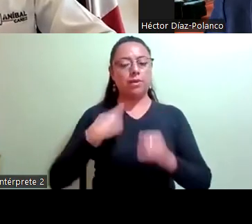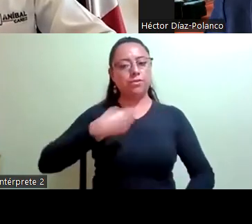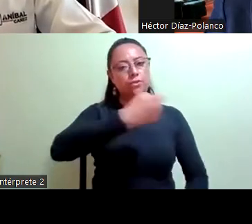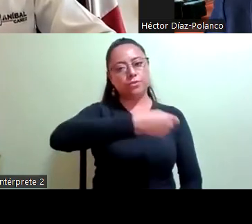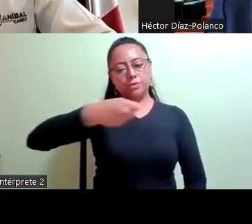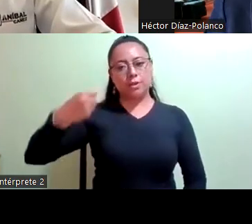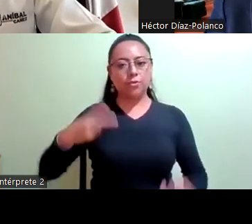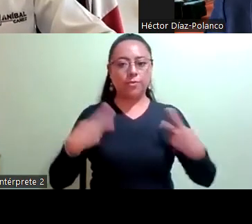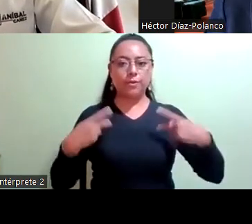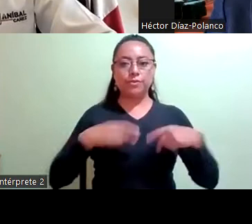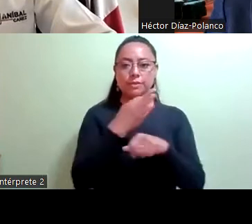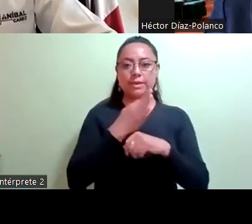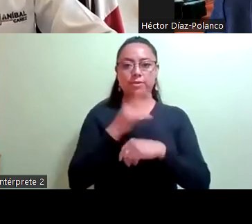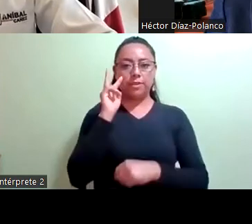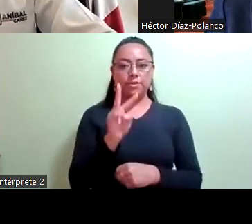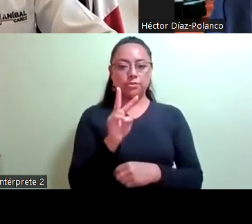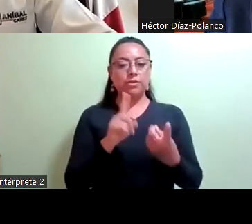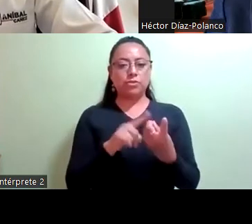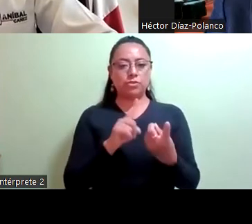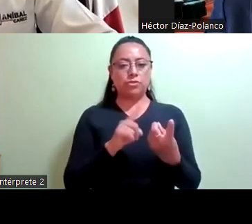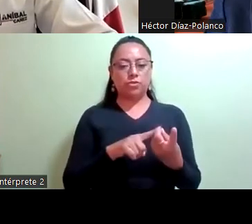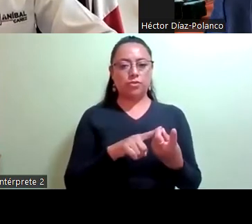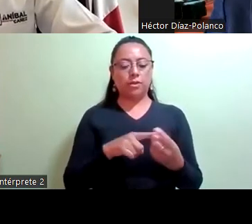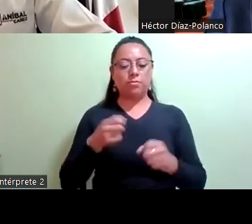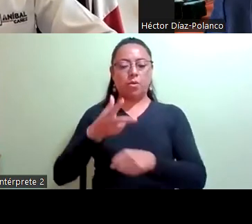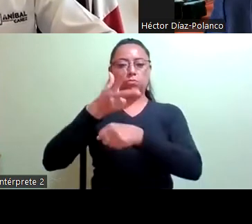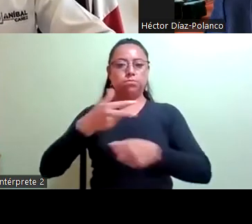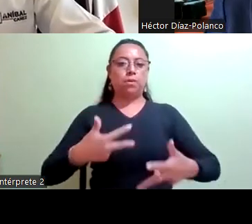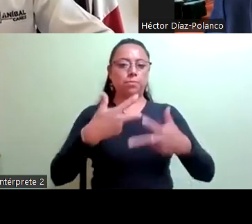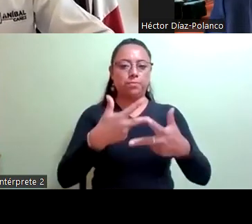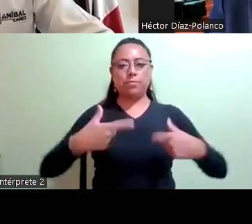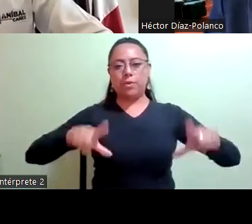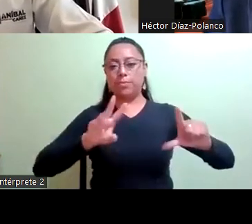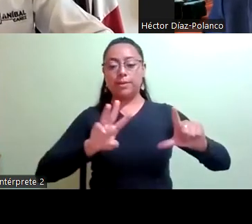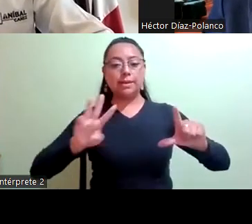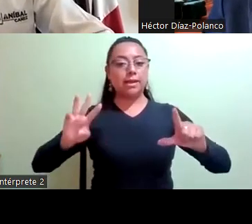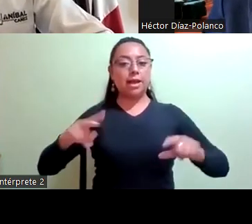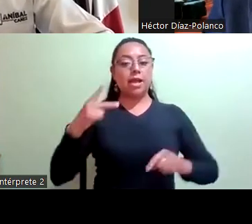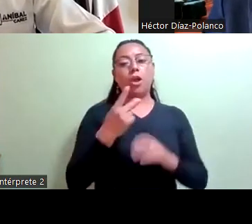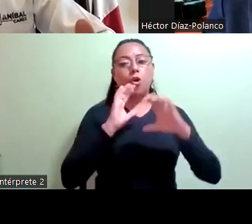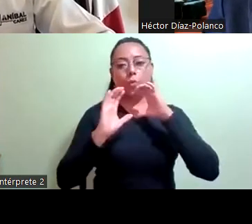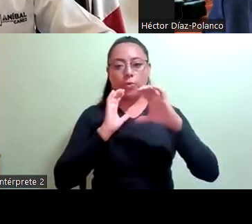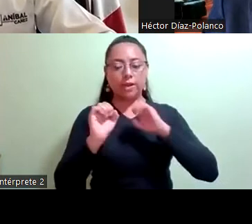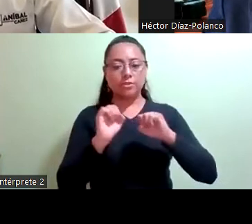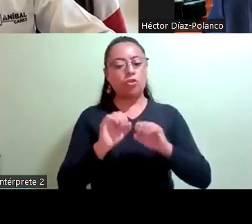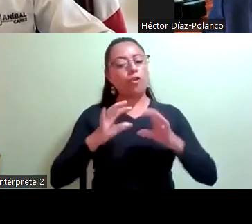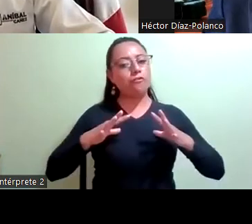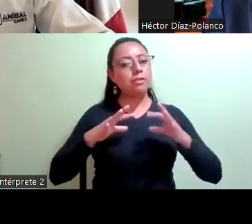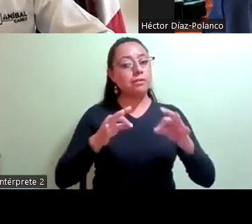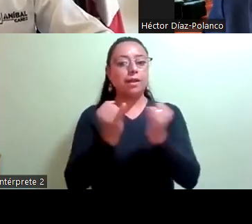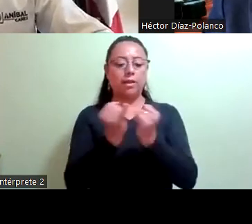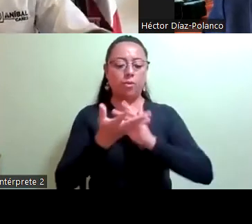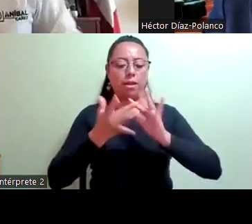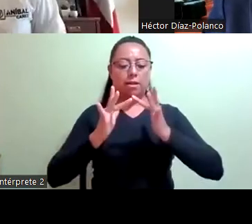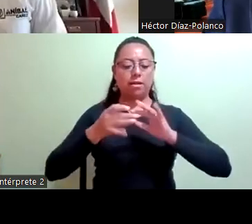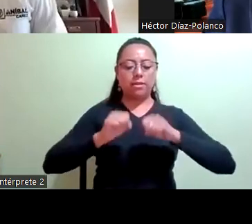a quienes nos siguen a través de la transmisión de las plataformas digitales de comunicación oficial y las redes